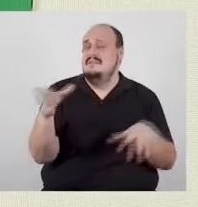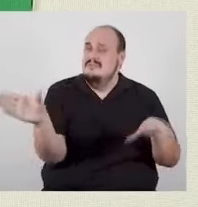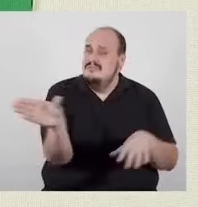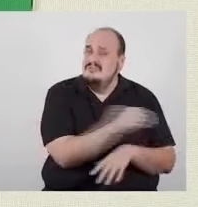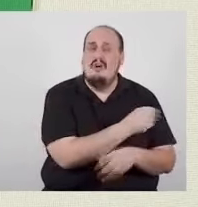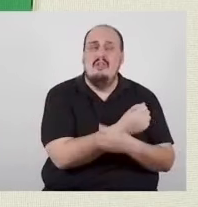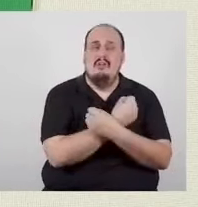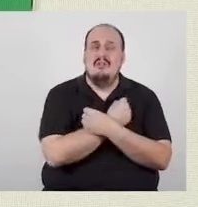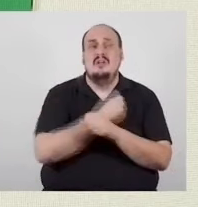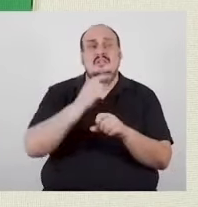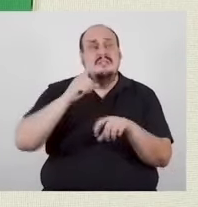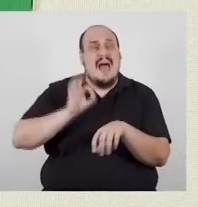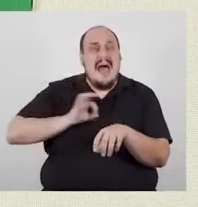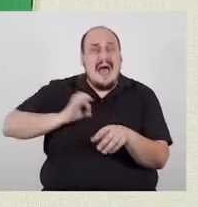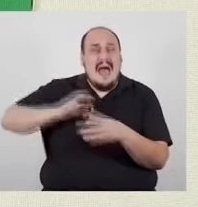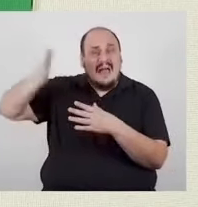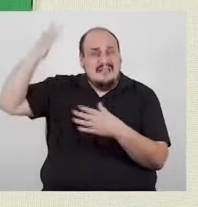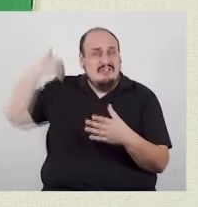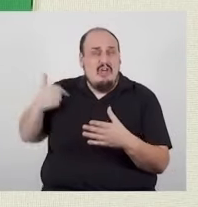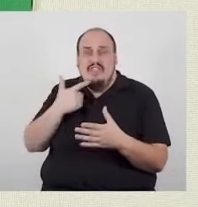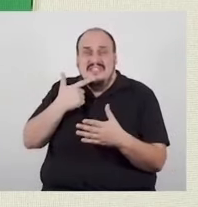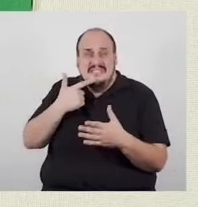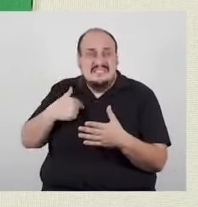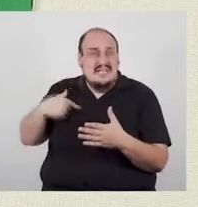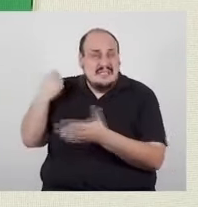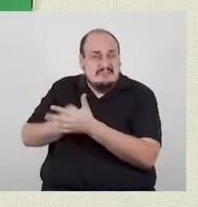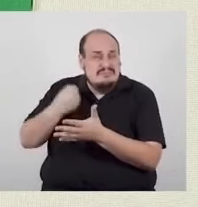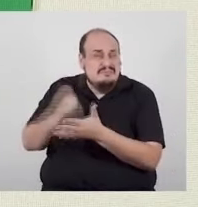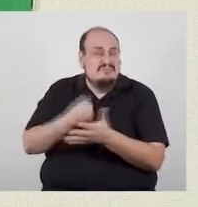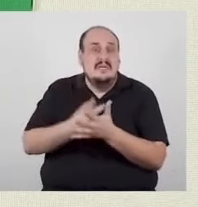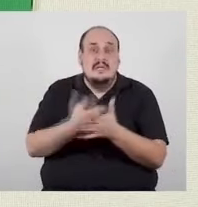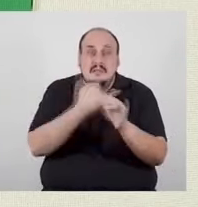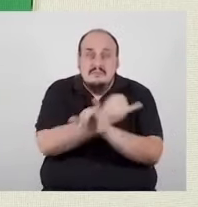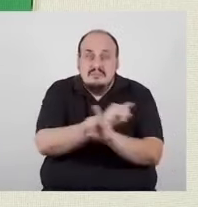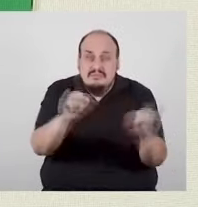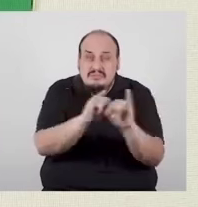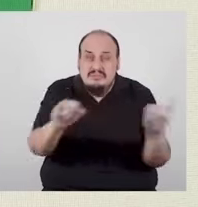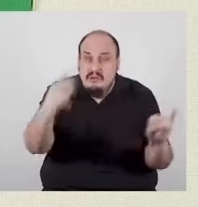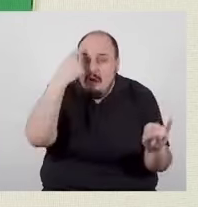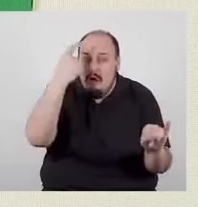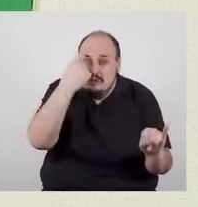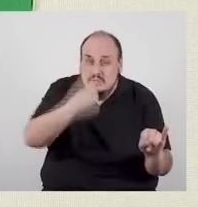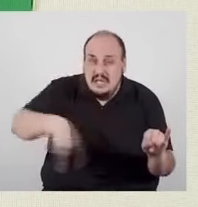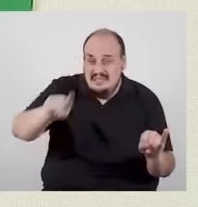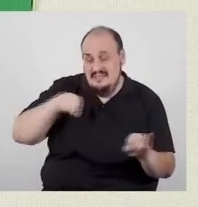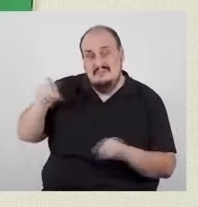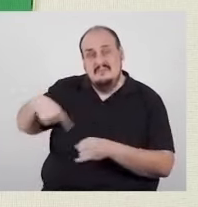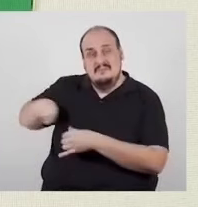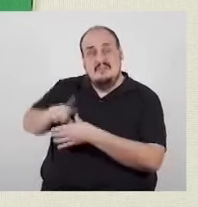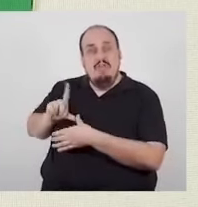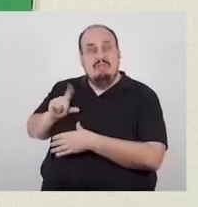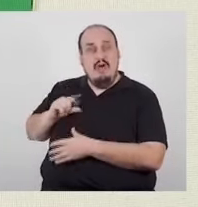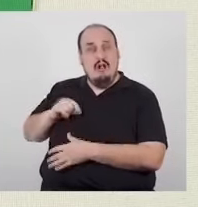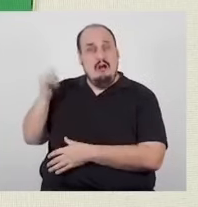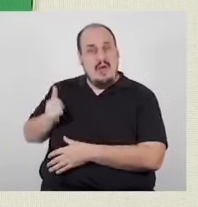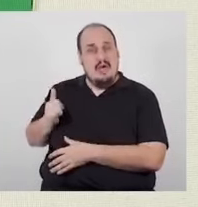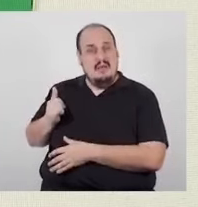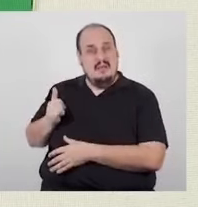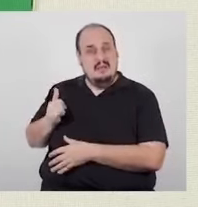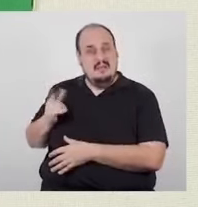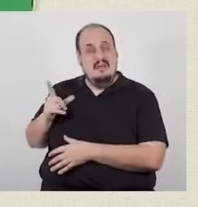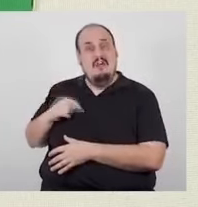desde hace un montón de años, 17, vienen generando conciencia desde su dolor. El dolor, en